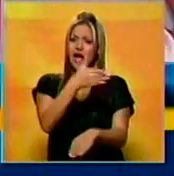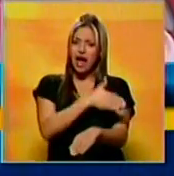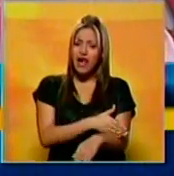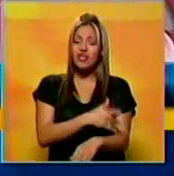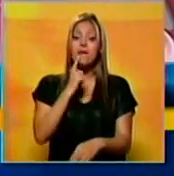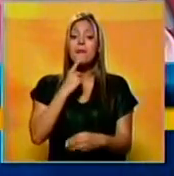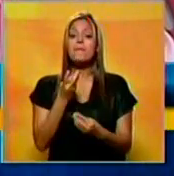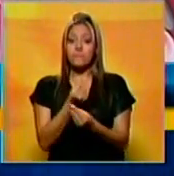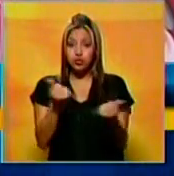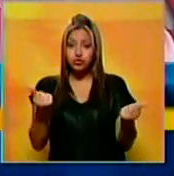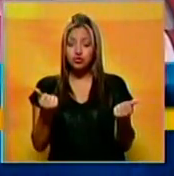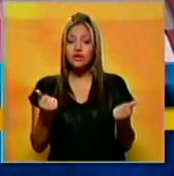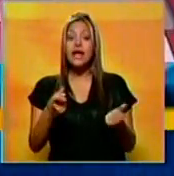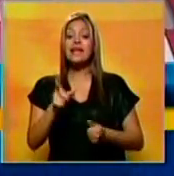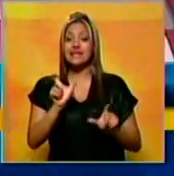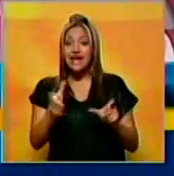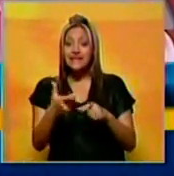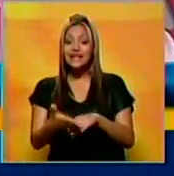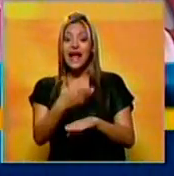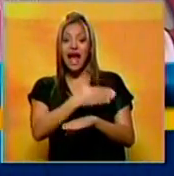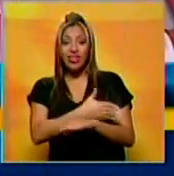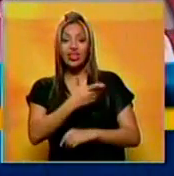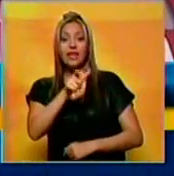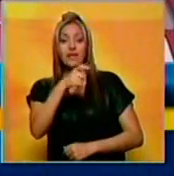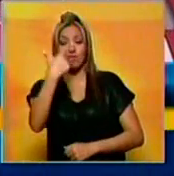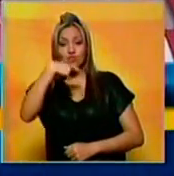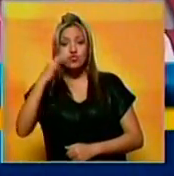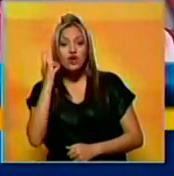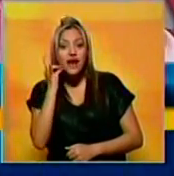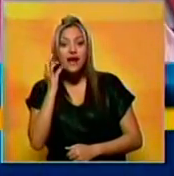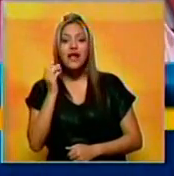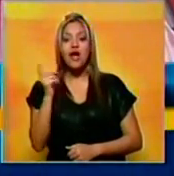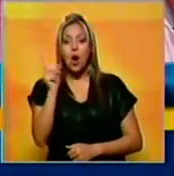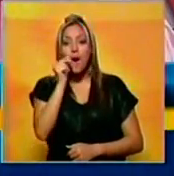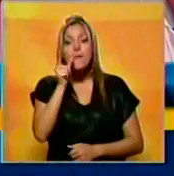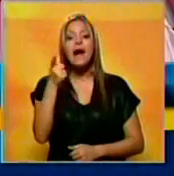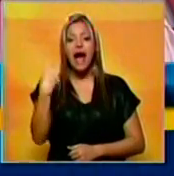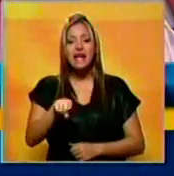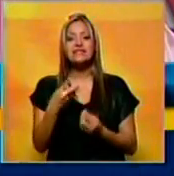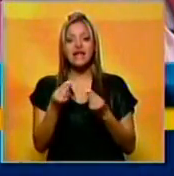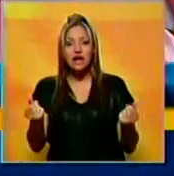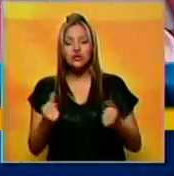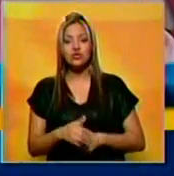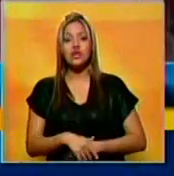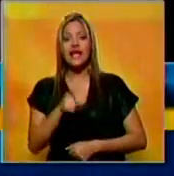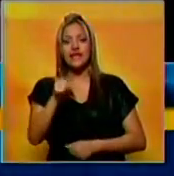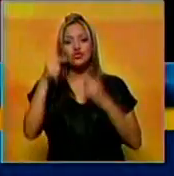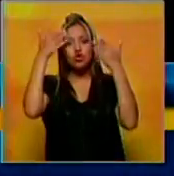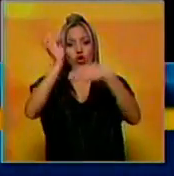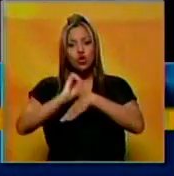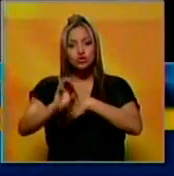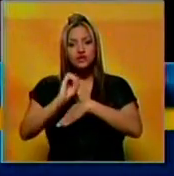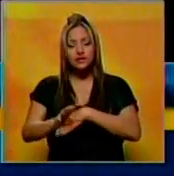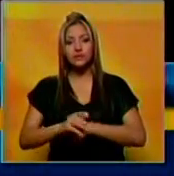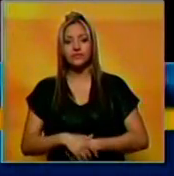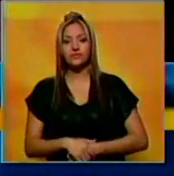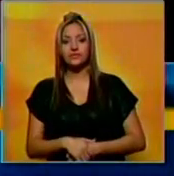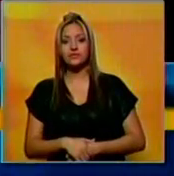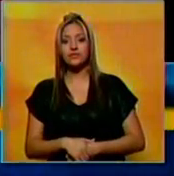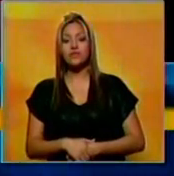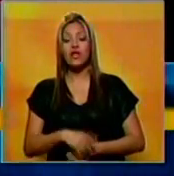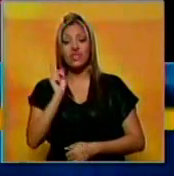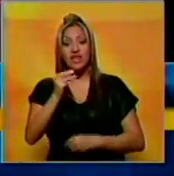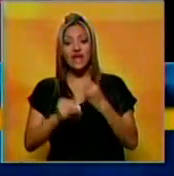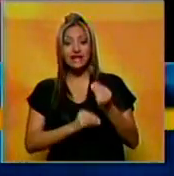tener cura. El cáncer de mama, cuando se diagnostica a tiempo, tiene cura. Y ese es nuestro mensaje en Senosalud. Mamografía que